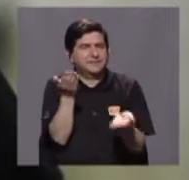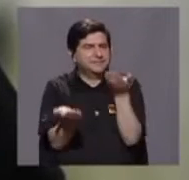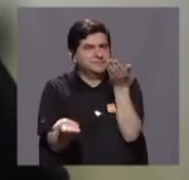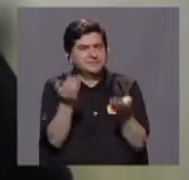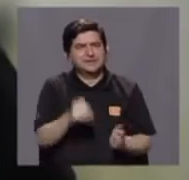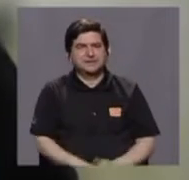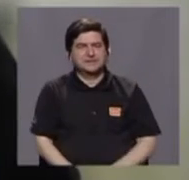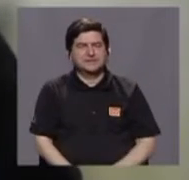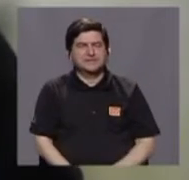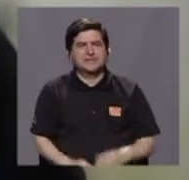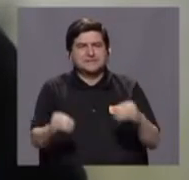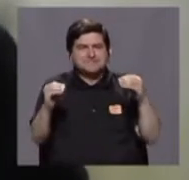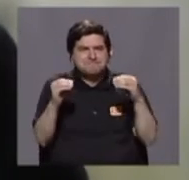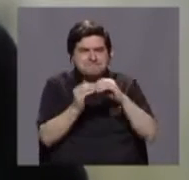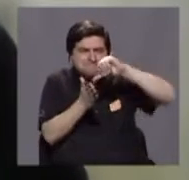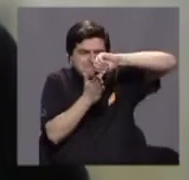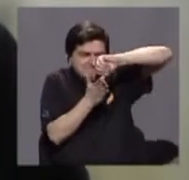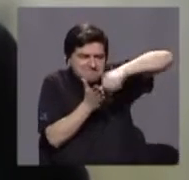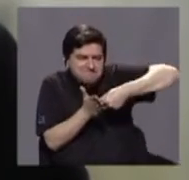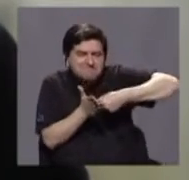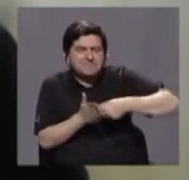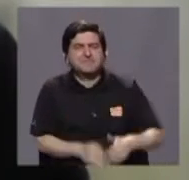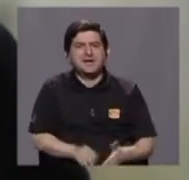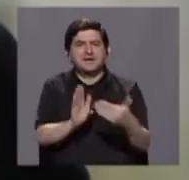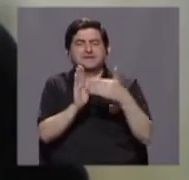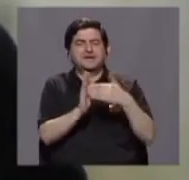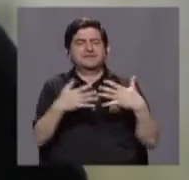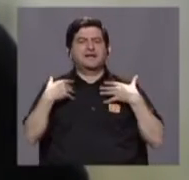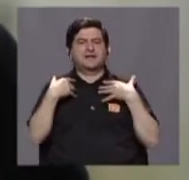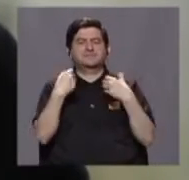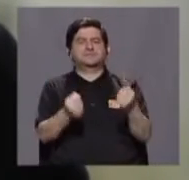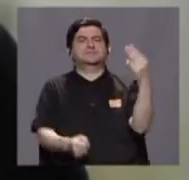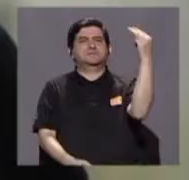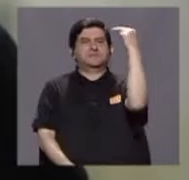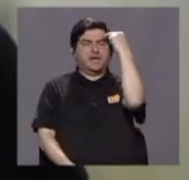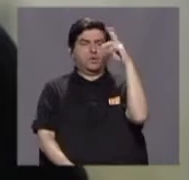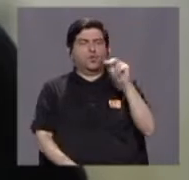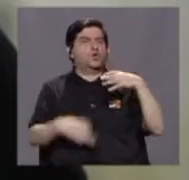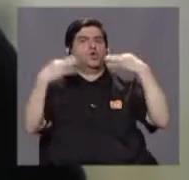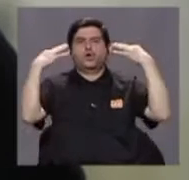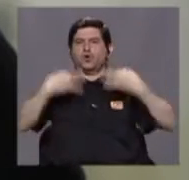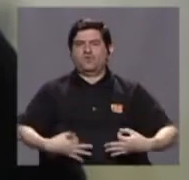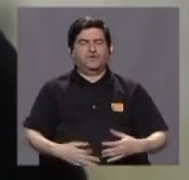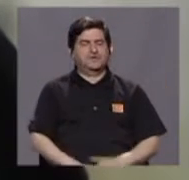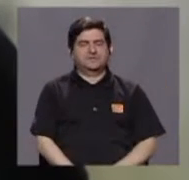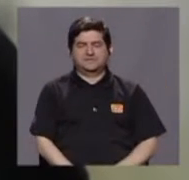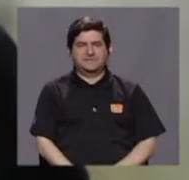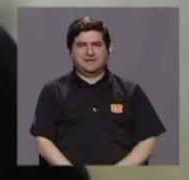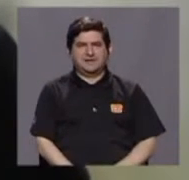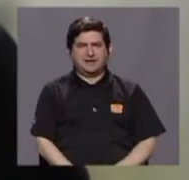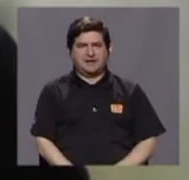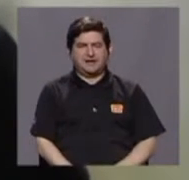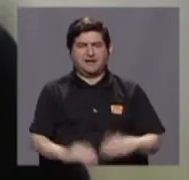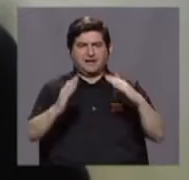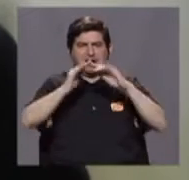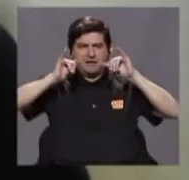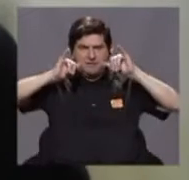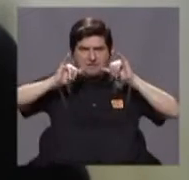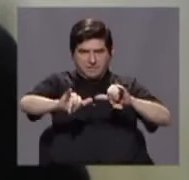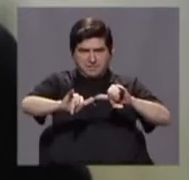ha acabado afectando a la salud mental más que a la salud física, porque el confinamiento se